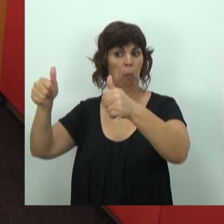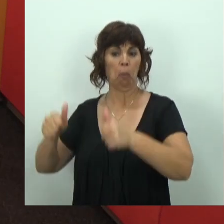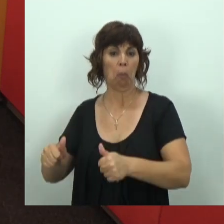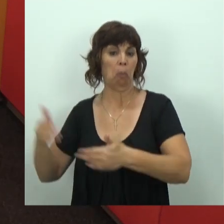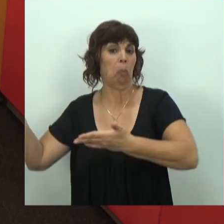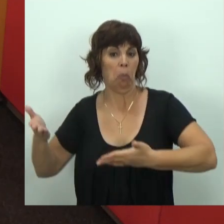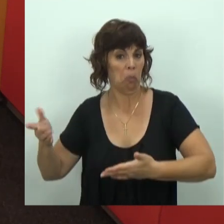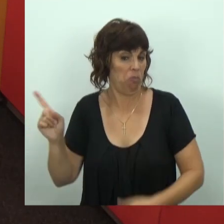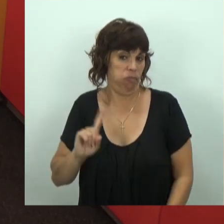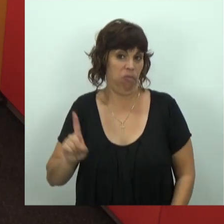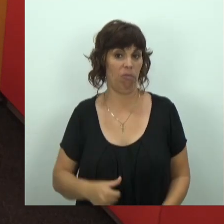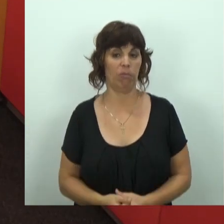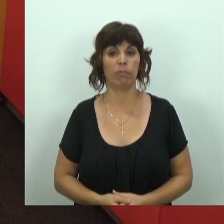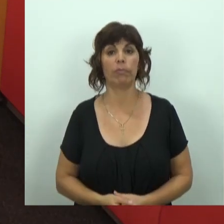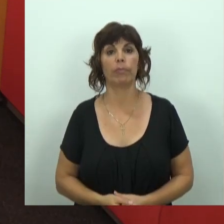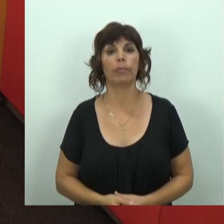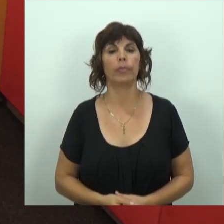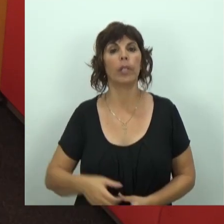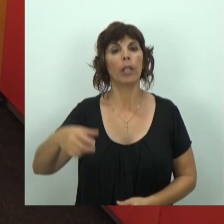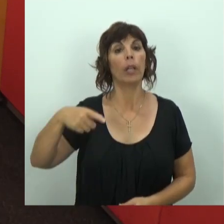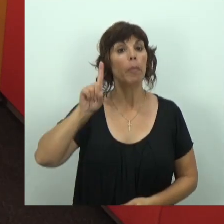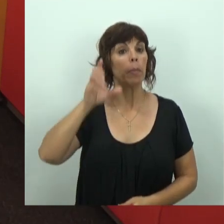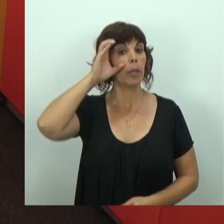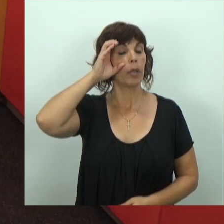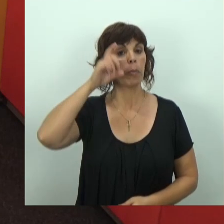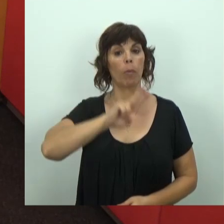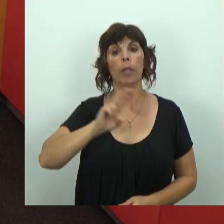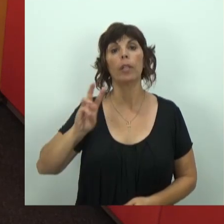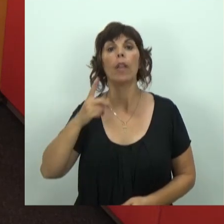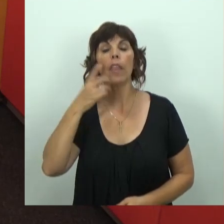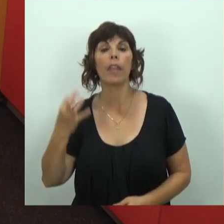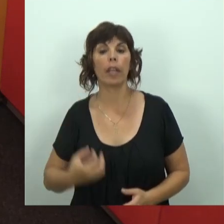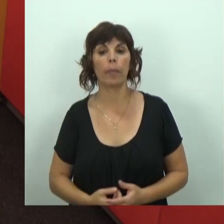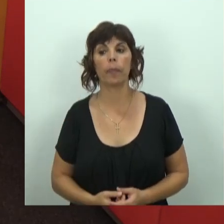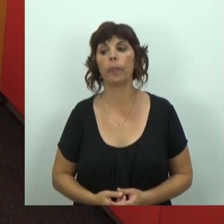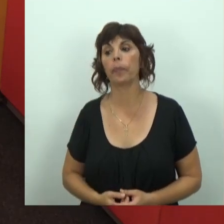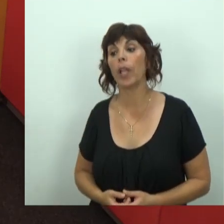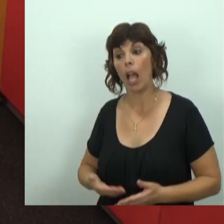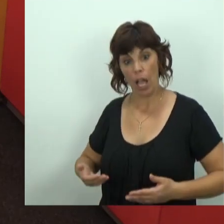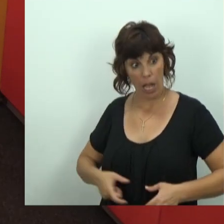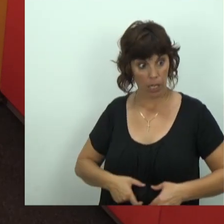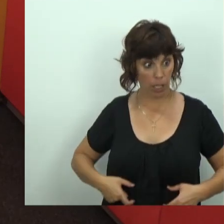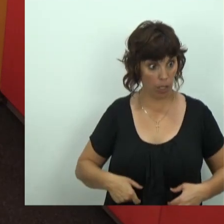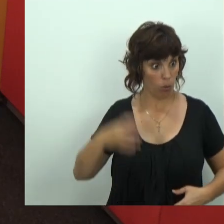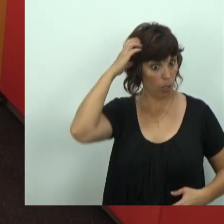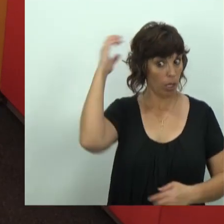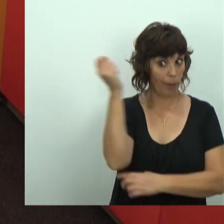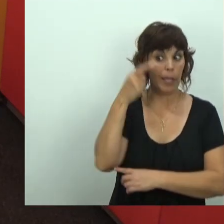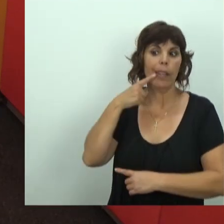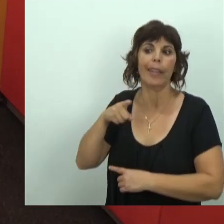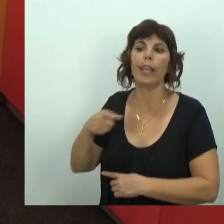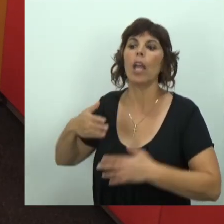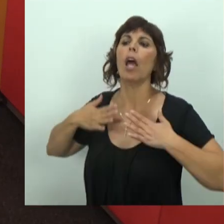Y en 1 Samuel 23, la primera vez donde David dice, tráeme el efod. ¿Sabes